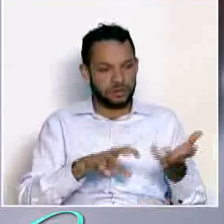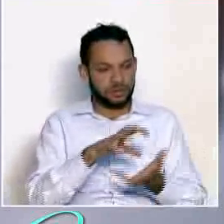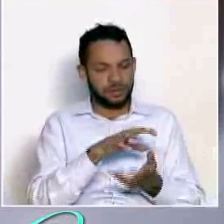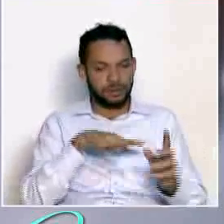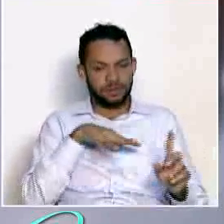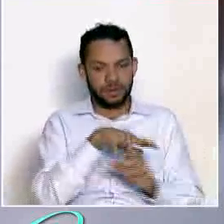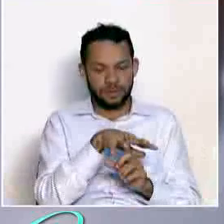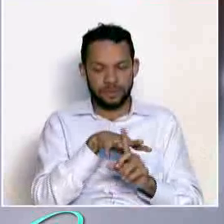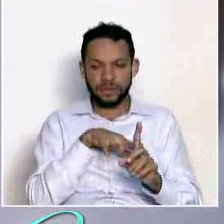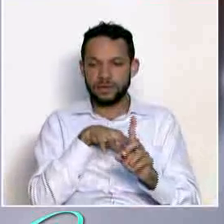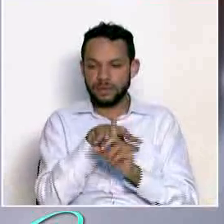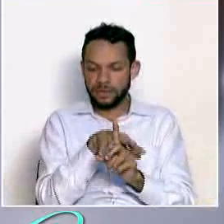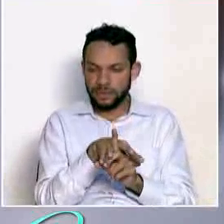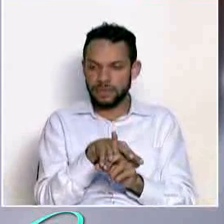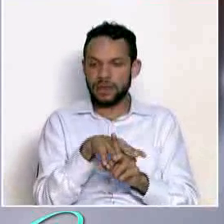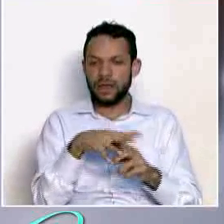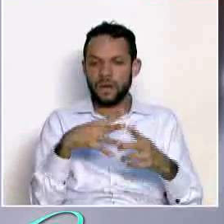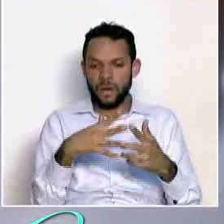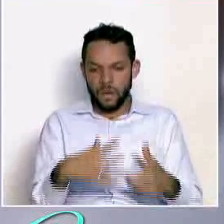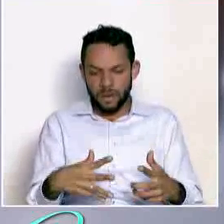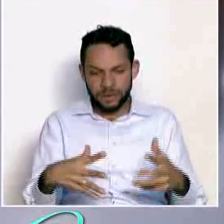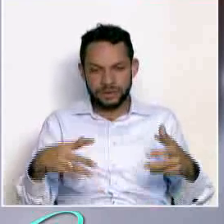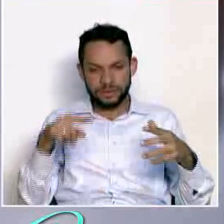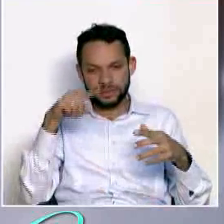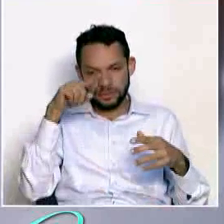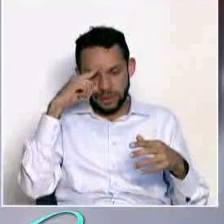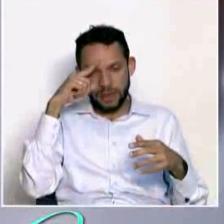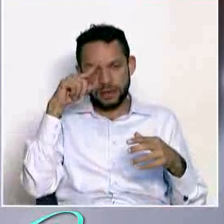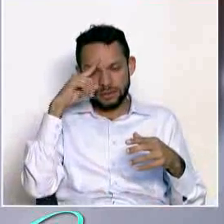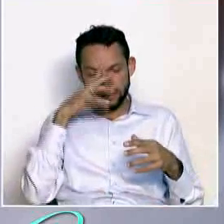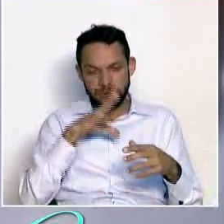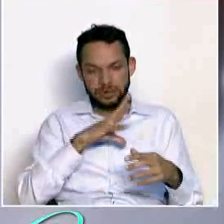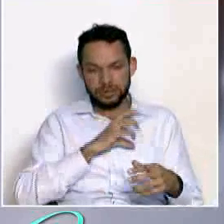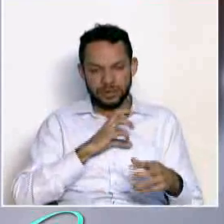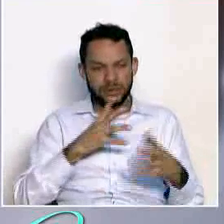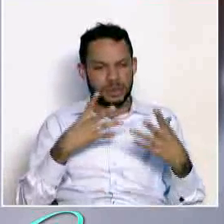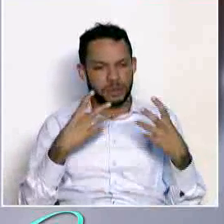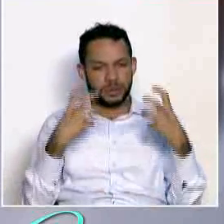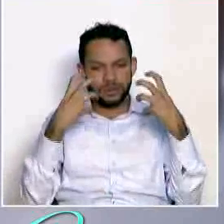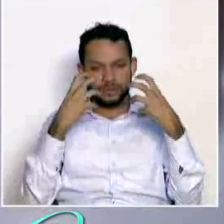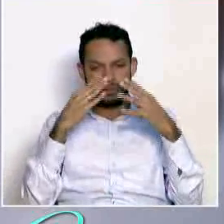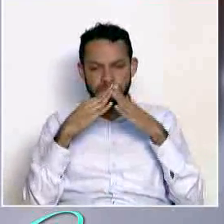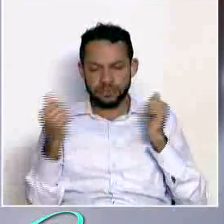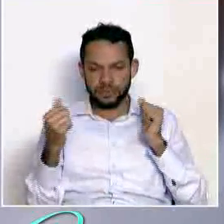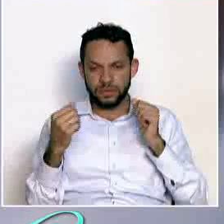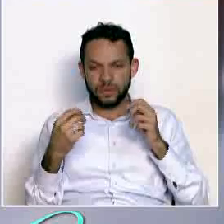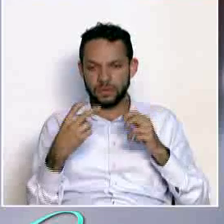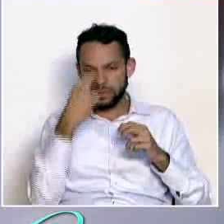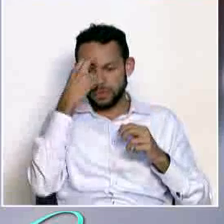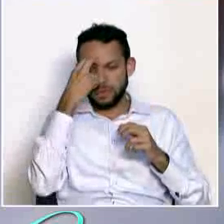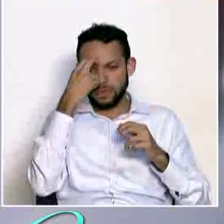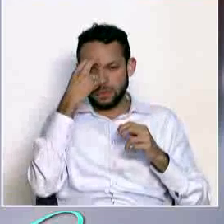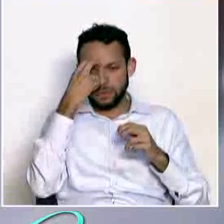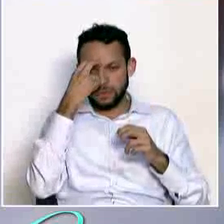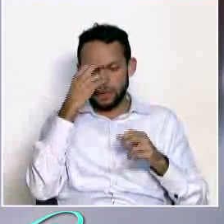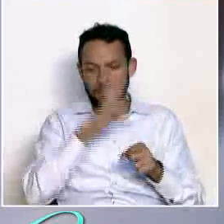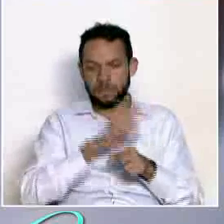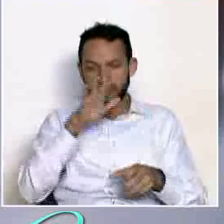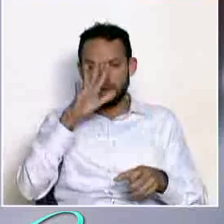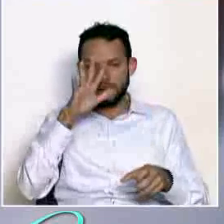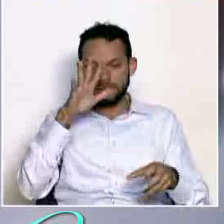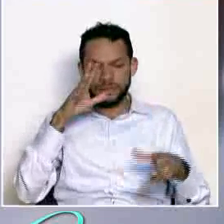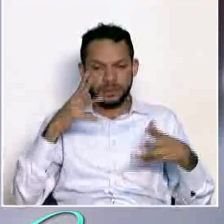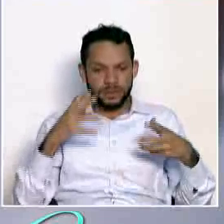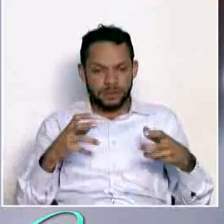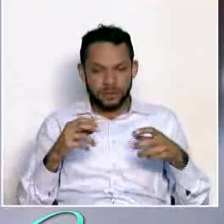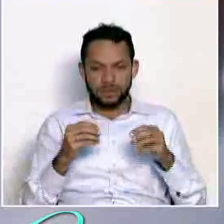muy cargados de energía negativa, de rabia, de ira, de impaciencia, que no